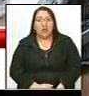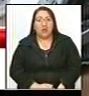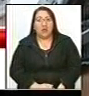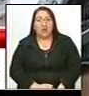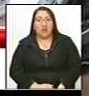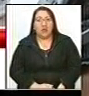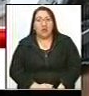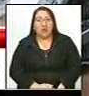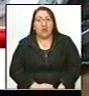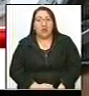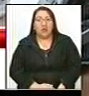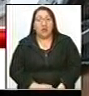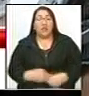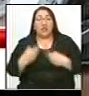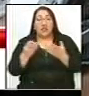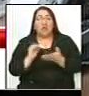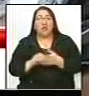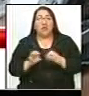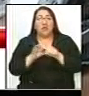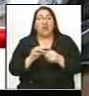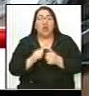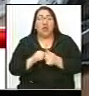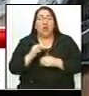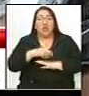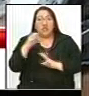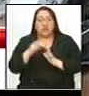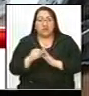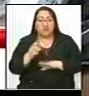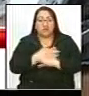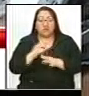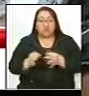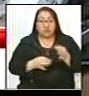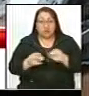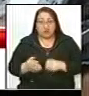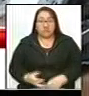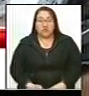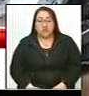más recursos al proyecto de lo que estaba contemplado inicialmente.